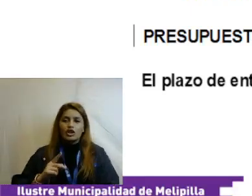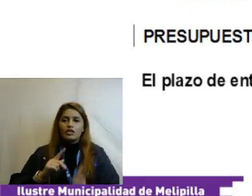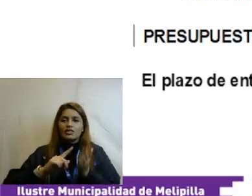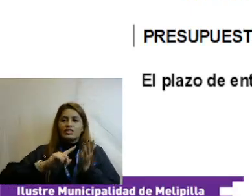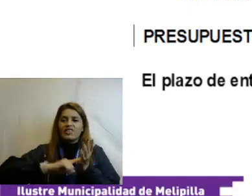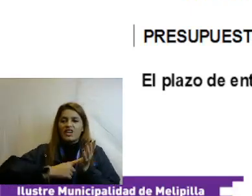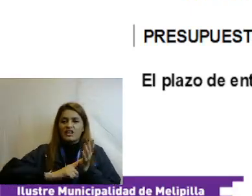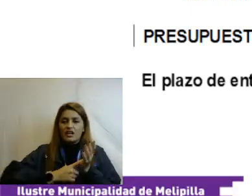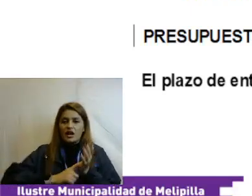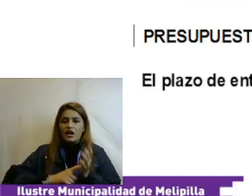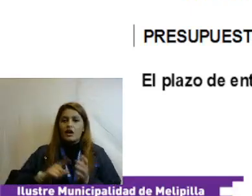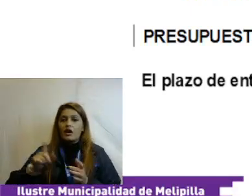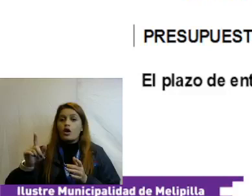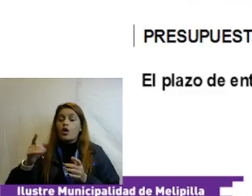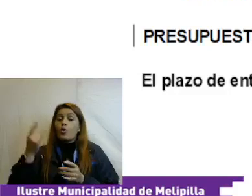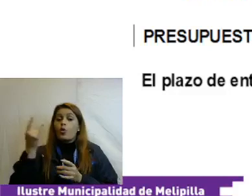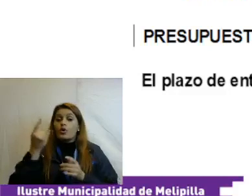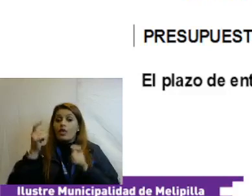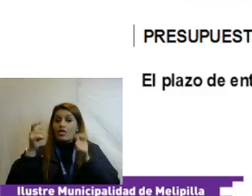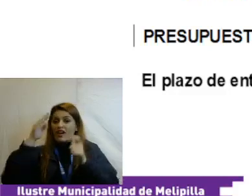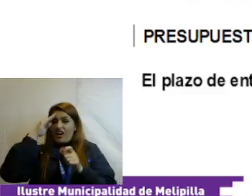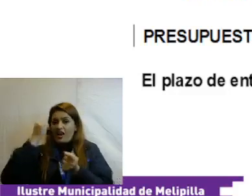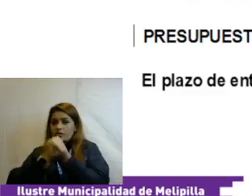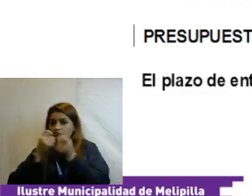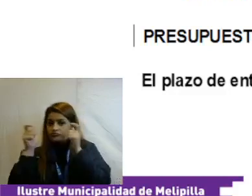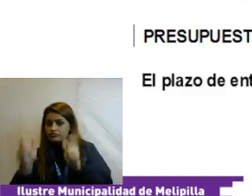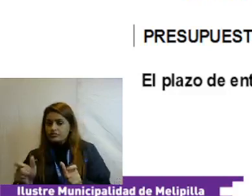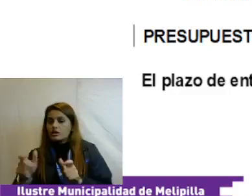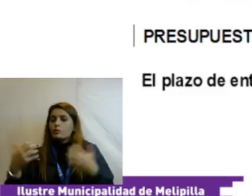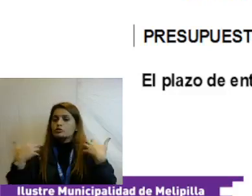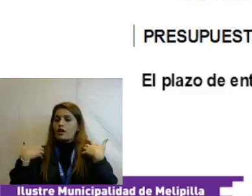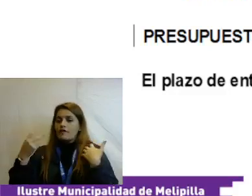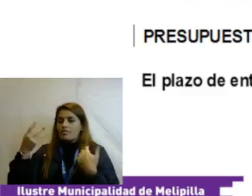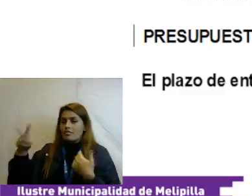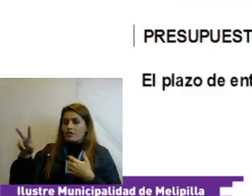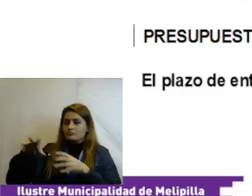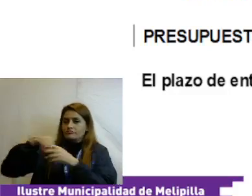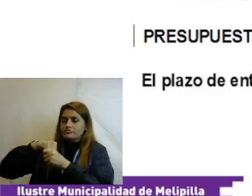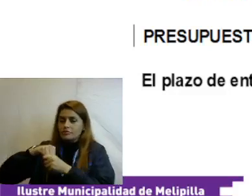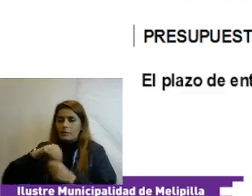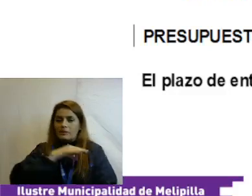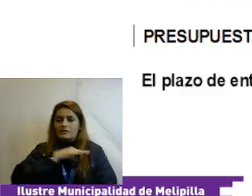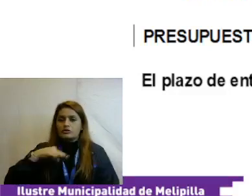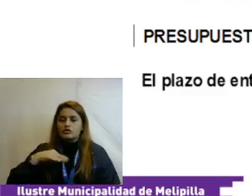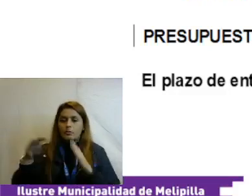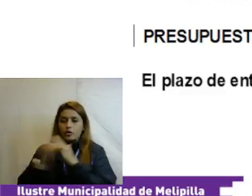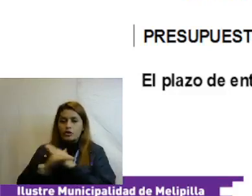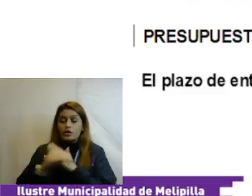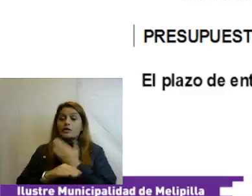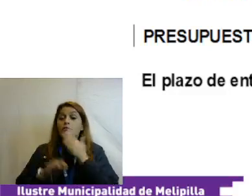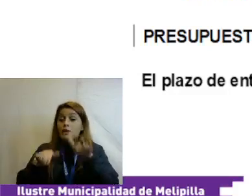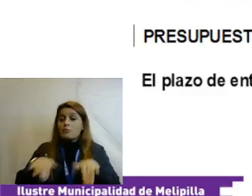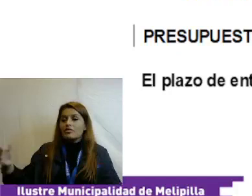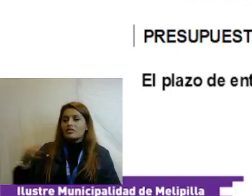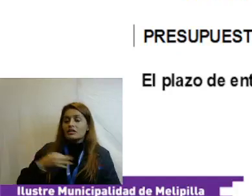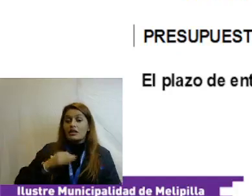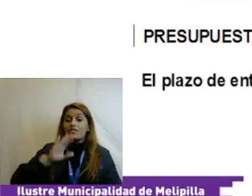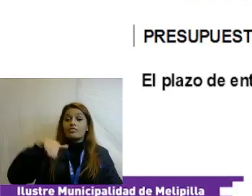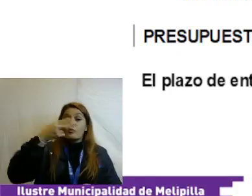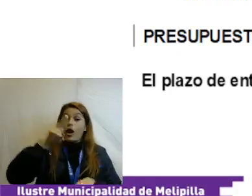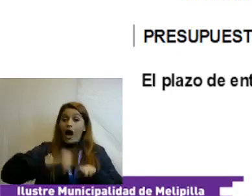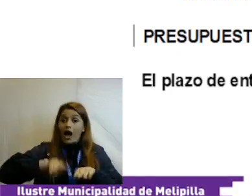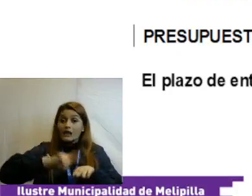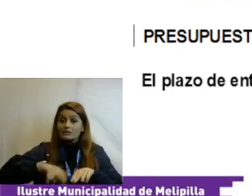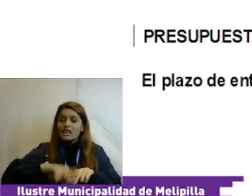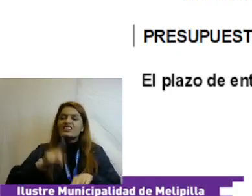la UST o la Unidad Operativa de Control de Tránsito, que depende del Ministerio de Transporte. Luego también, como bien señala la directora, en su ejecución también hay